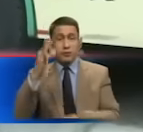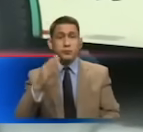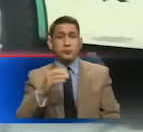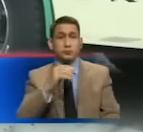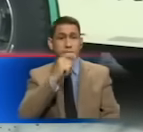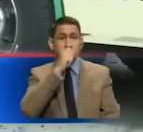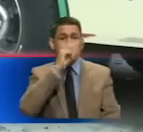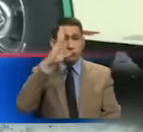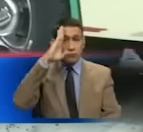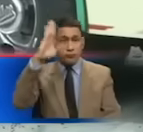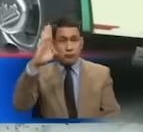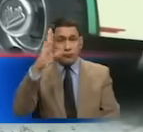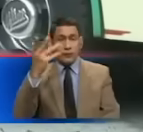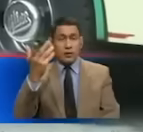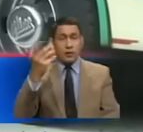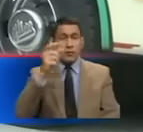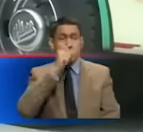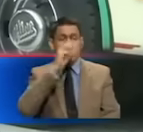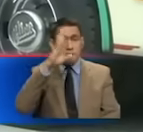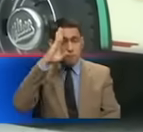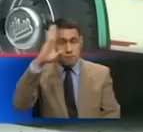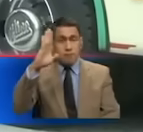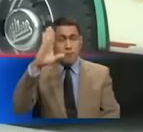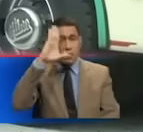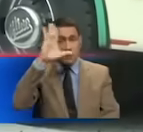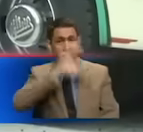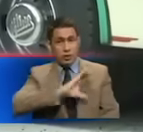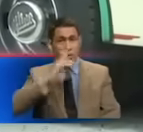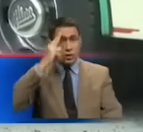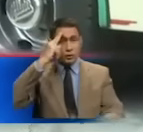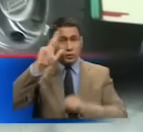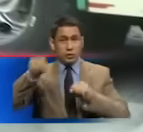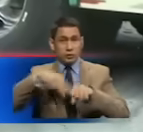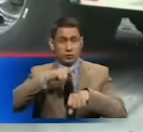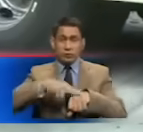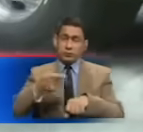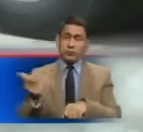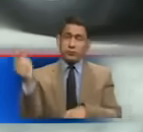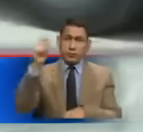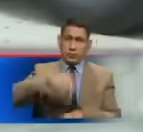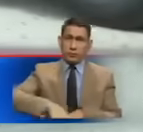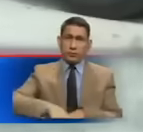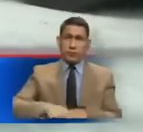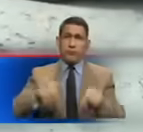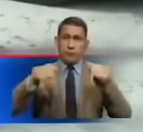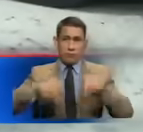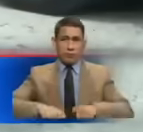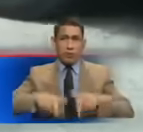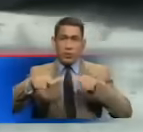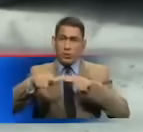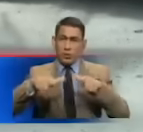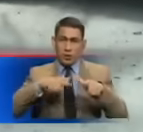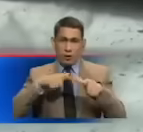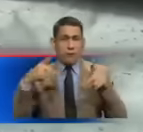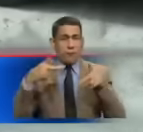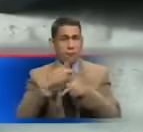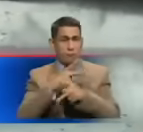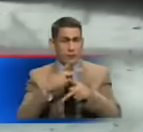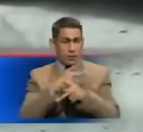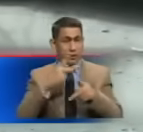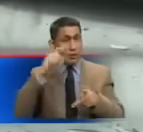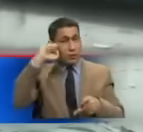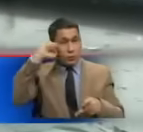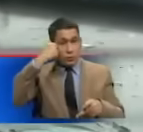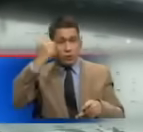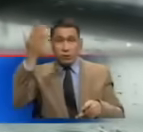de tránsito, más la Policía Nacional, ha intervenido en la zona porque es una zona de alta accidentabilidad. Recordemos que